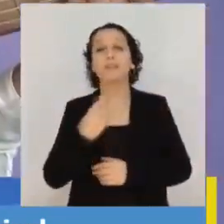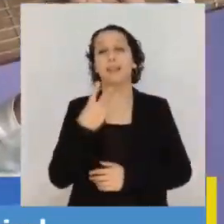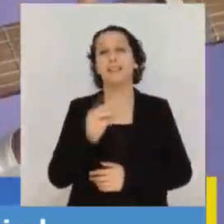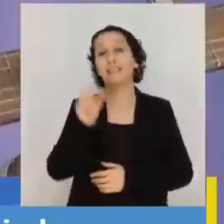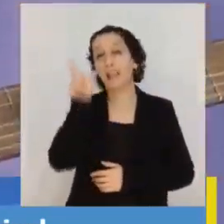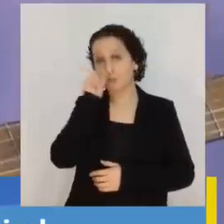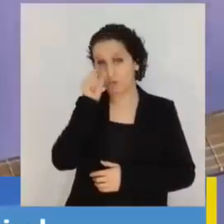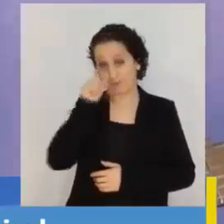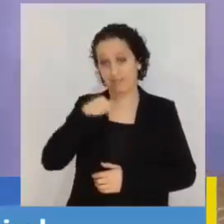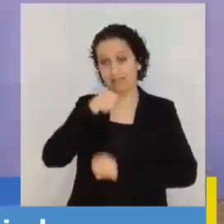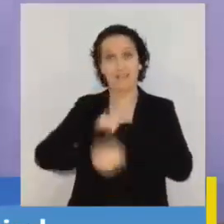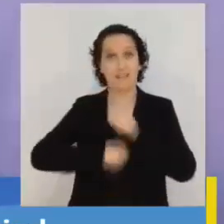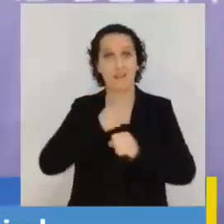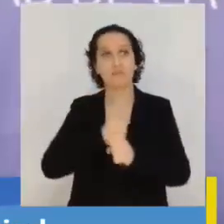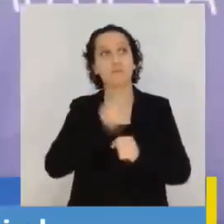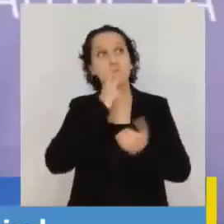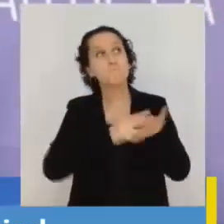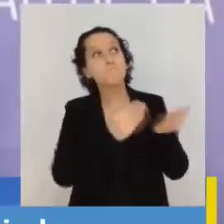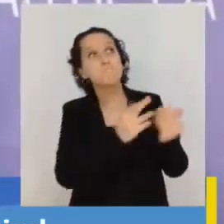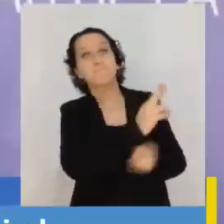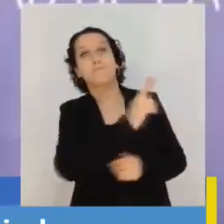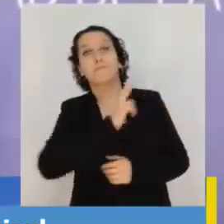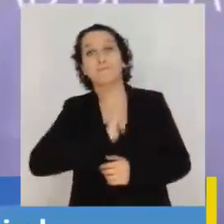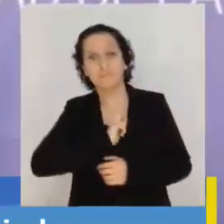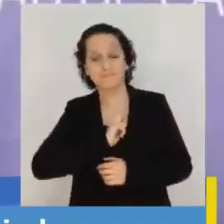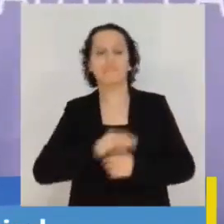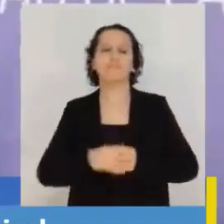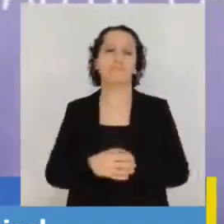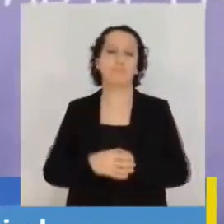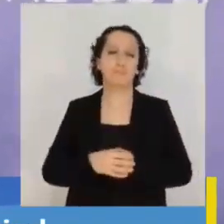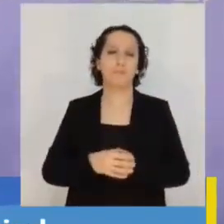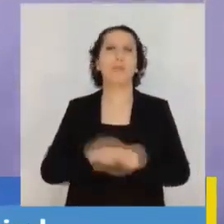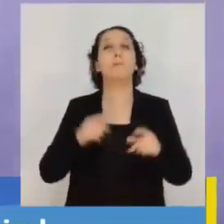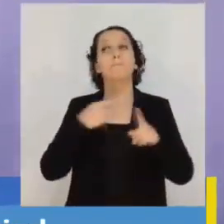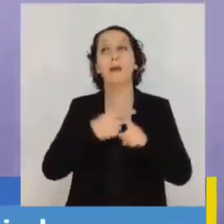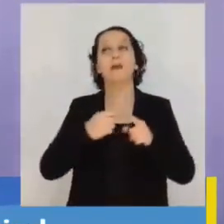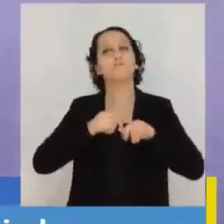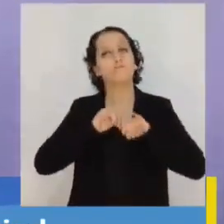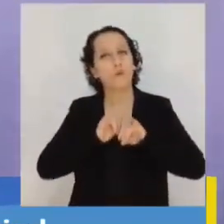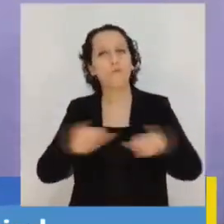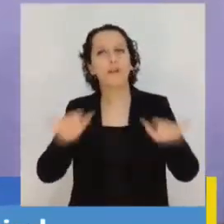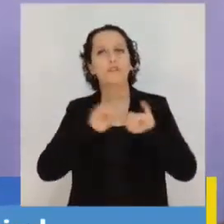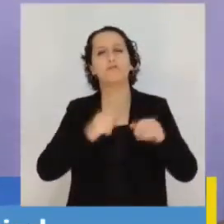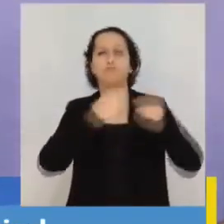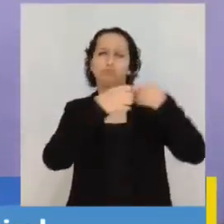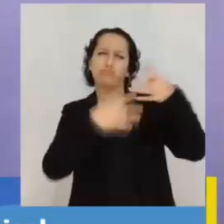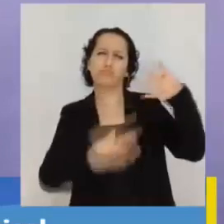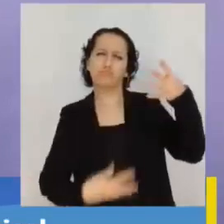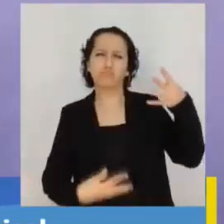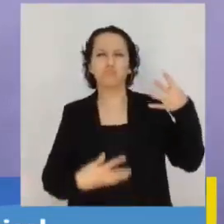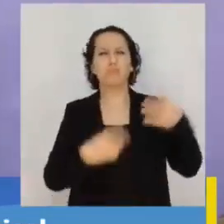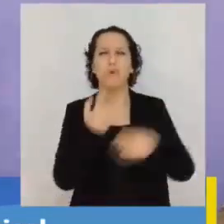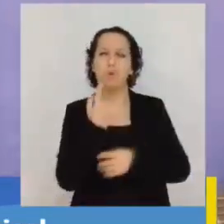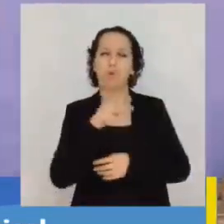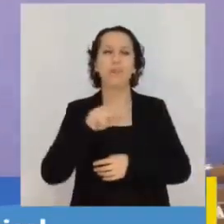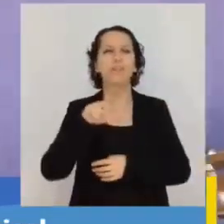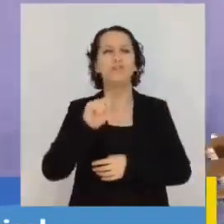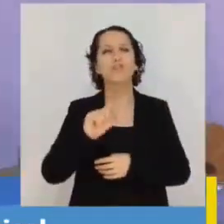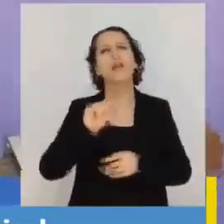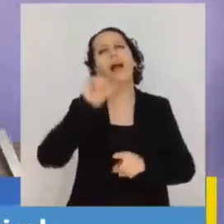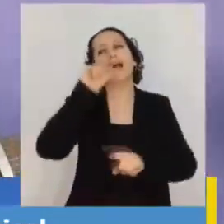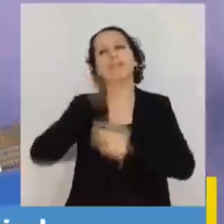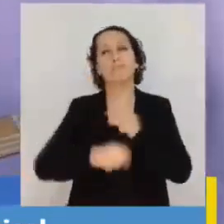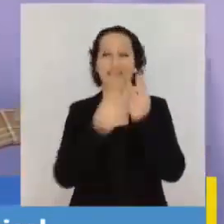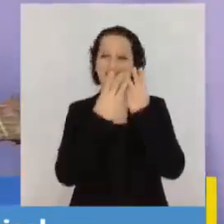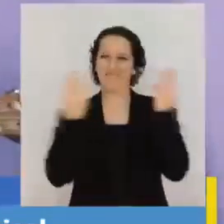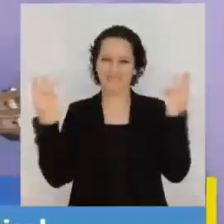de este año mediante una notificación directa, sumado a la publicación de la nueva lista de ciudades aceptadas en la